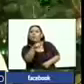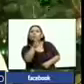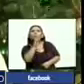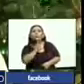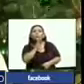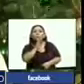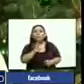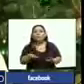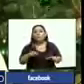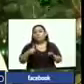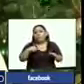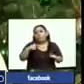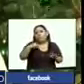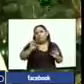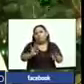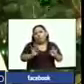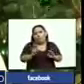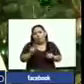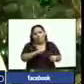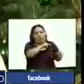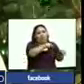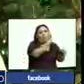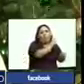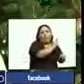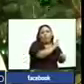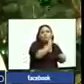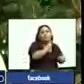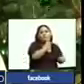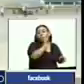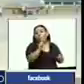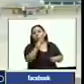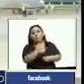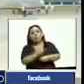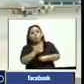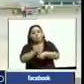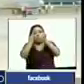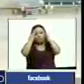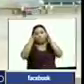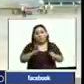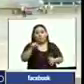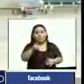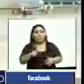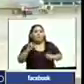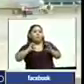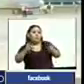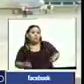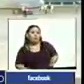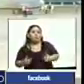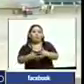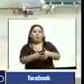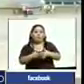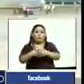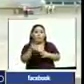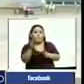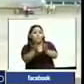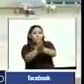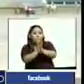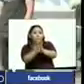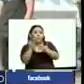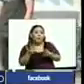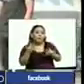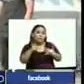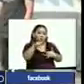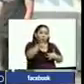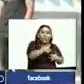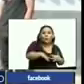sucediendo es que prefiero volver a Honduras que quedarme en Guatemala El gobierno de Estados Unidos por su parte ha dicho que los solicitantes de asilo deberán esperar